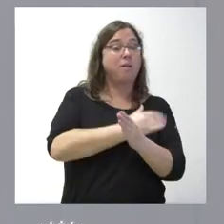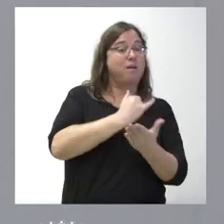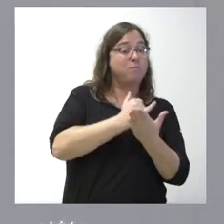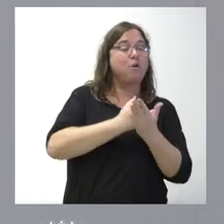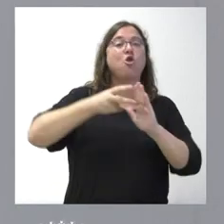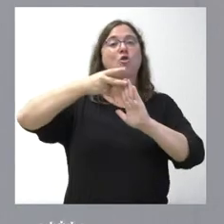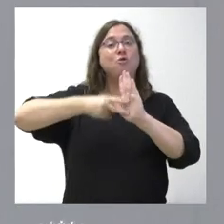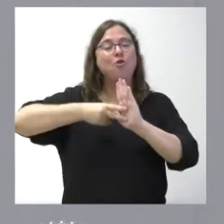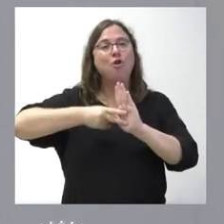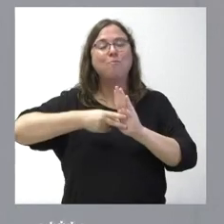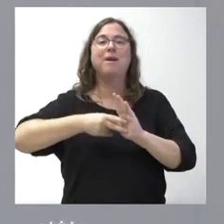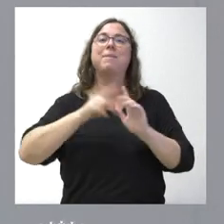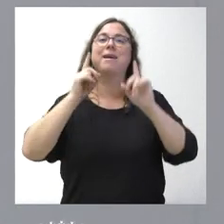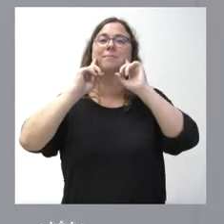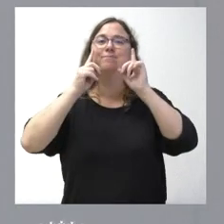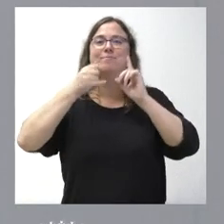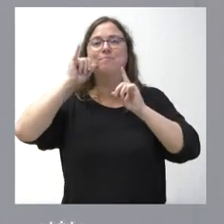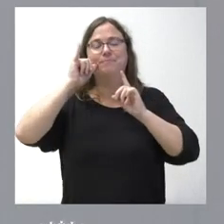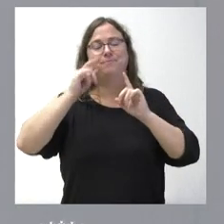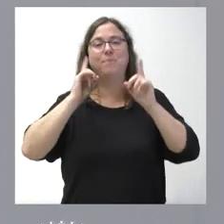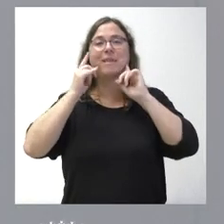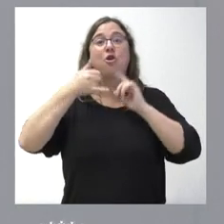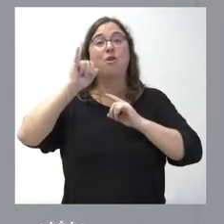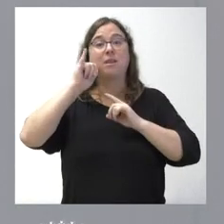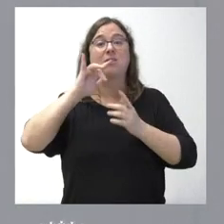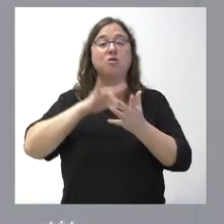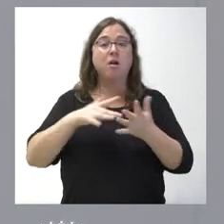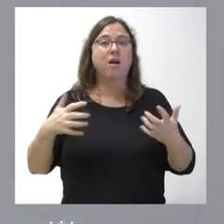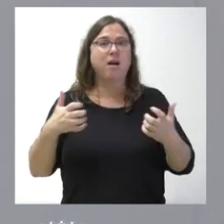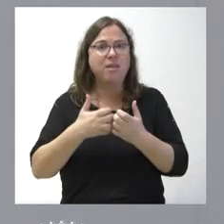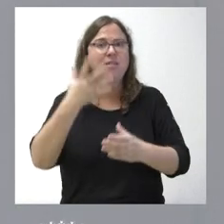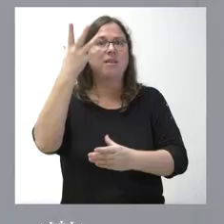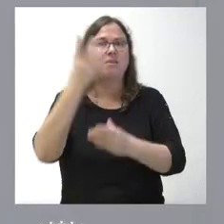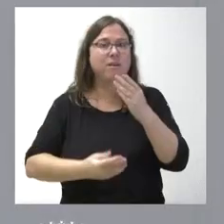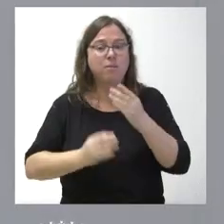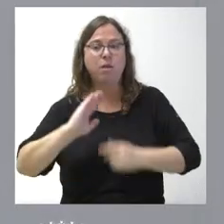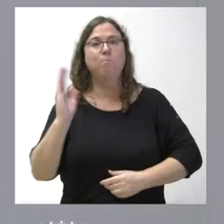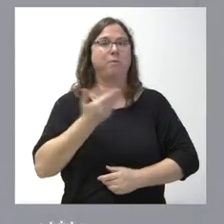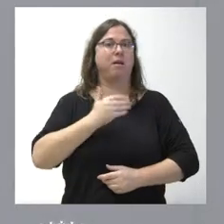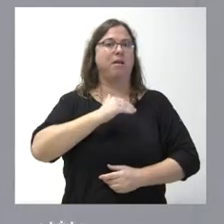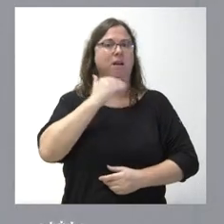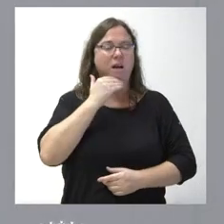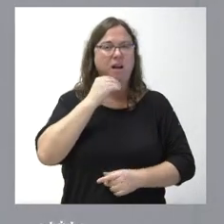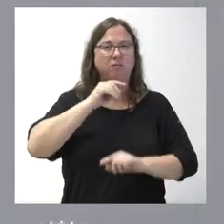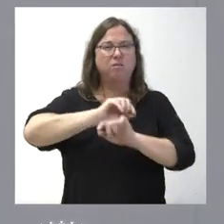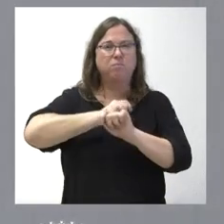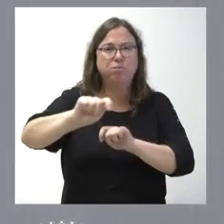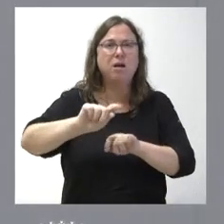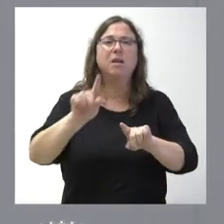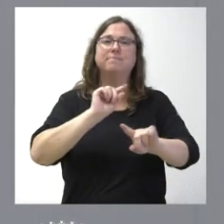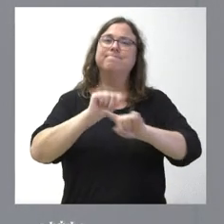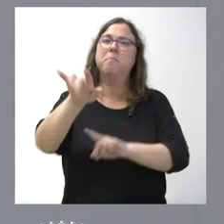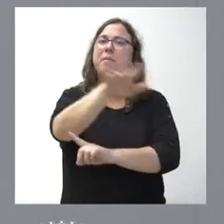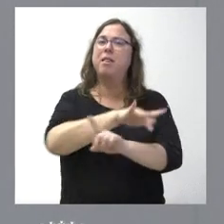normativa para prevenir y limitar riesgos evitando accidentes susceptibles de producir daños personales materiales y relacionados con el